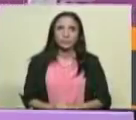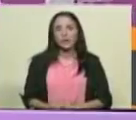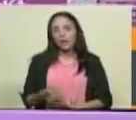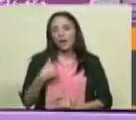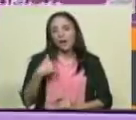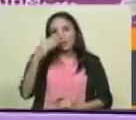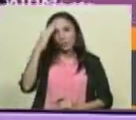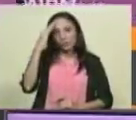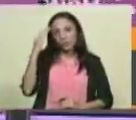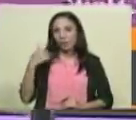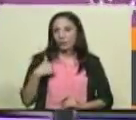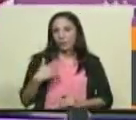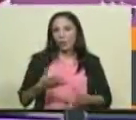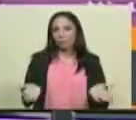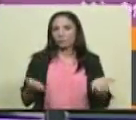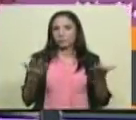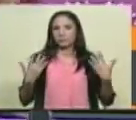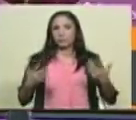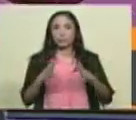alboroté.